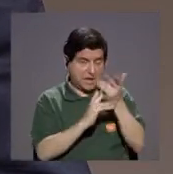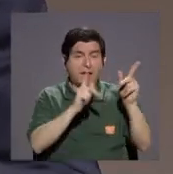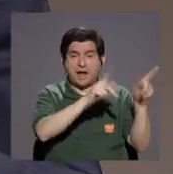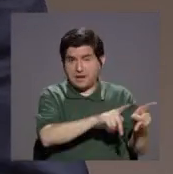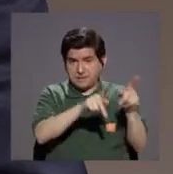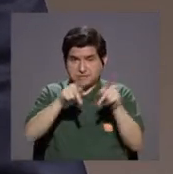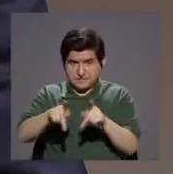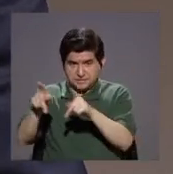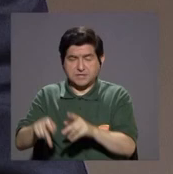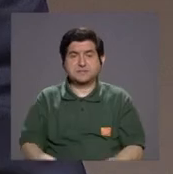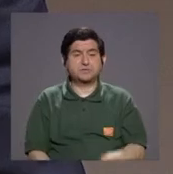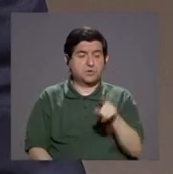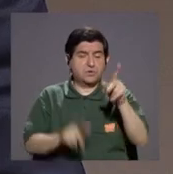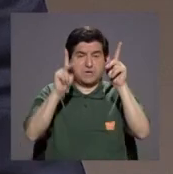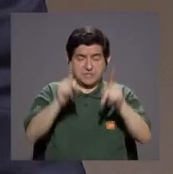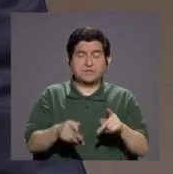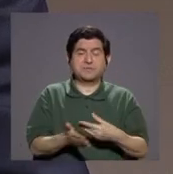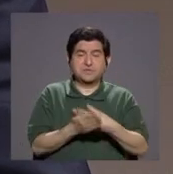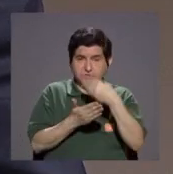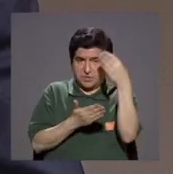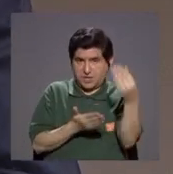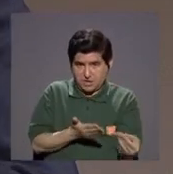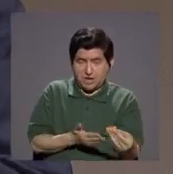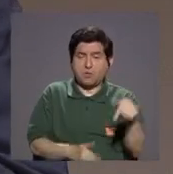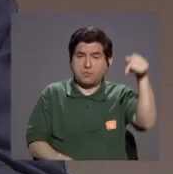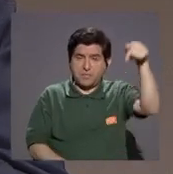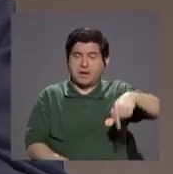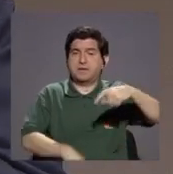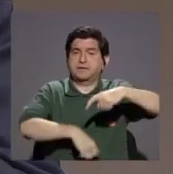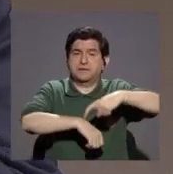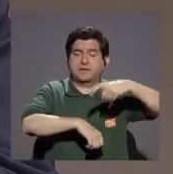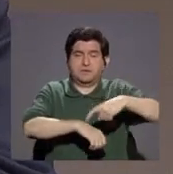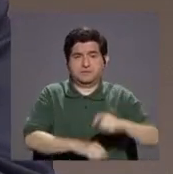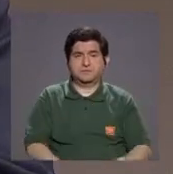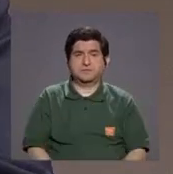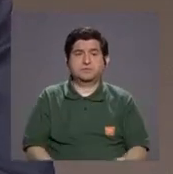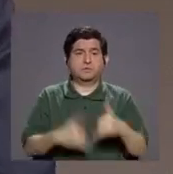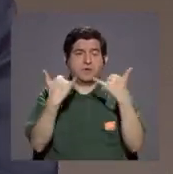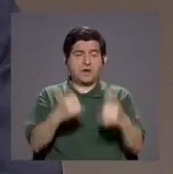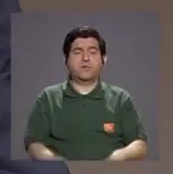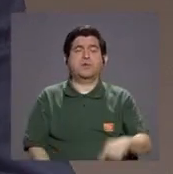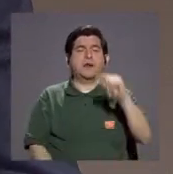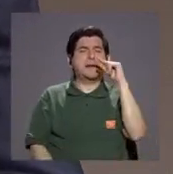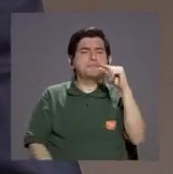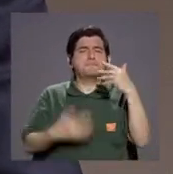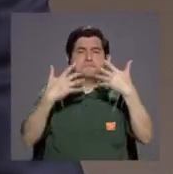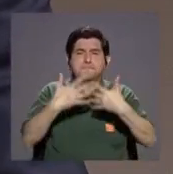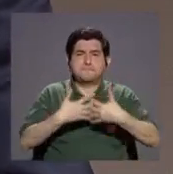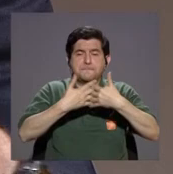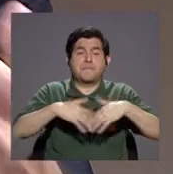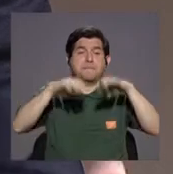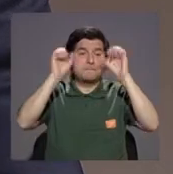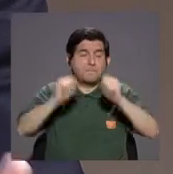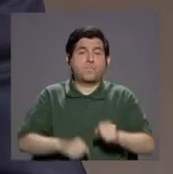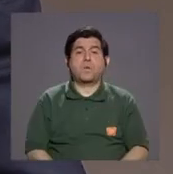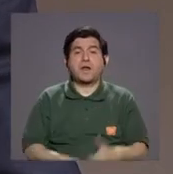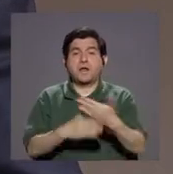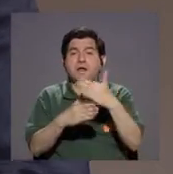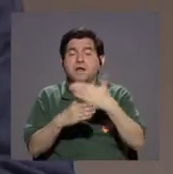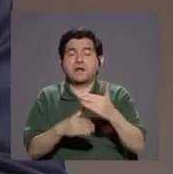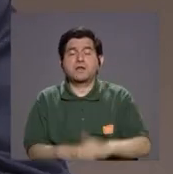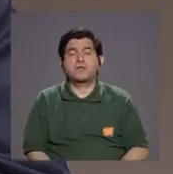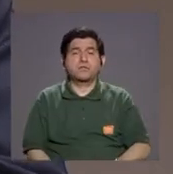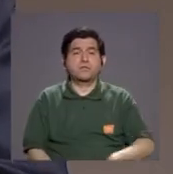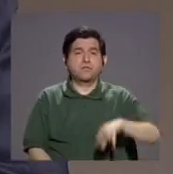personas y esa persona que adquiere ese bien hoy en día se convierte en un microempresario puede ser un repartidor de